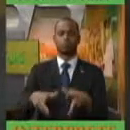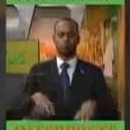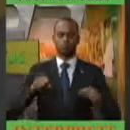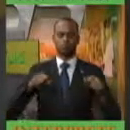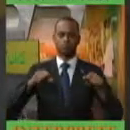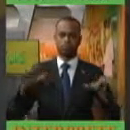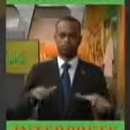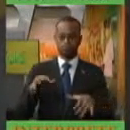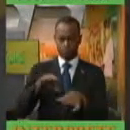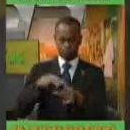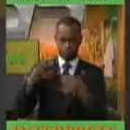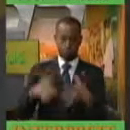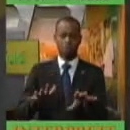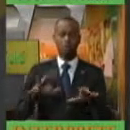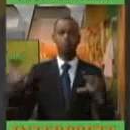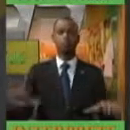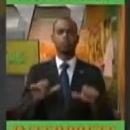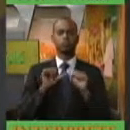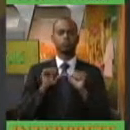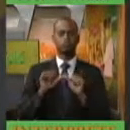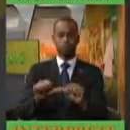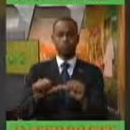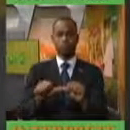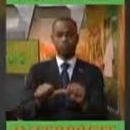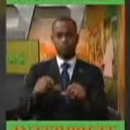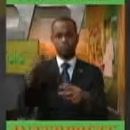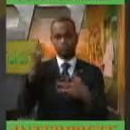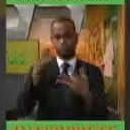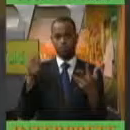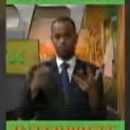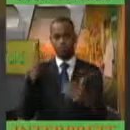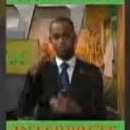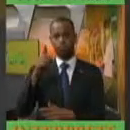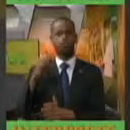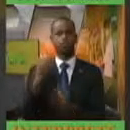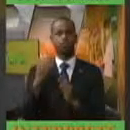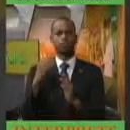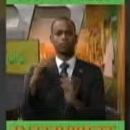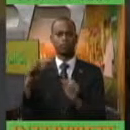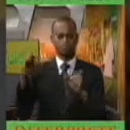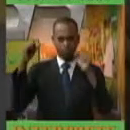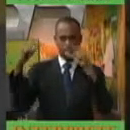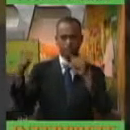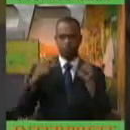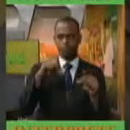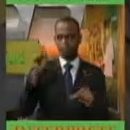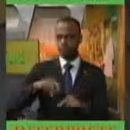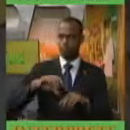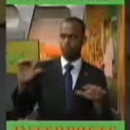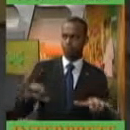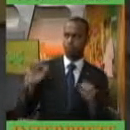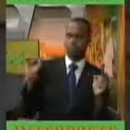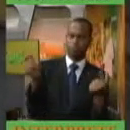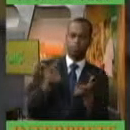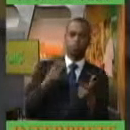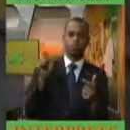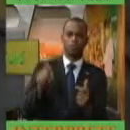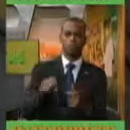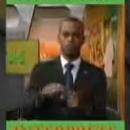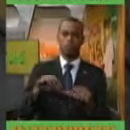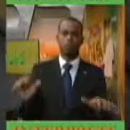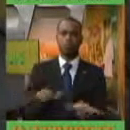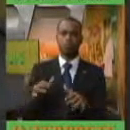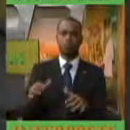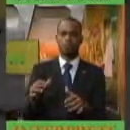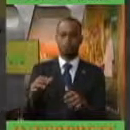para después de las elecciones. Y que esos compromisos es para una agenda común que tenemos que llevarlo a cabo todos, los